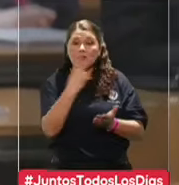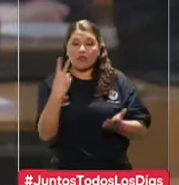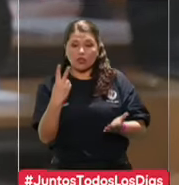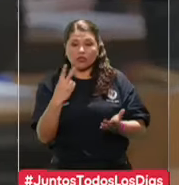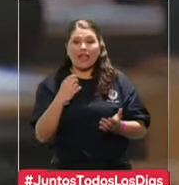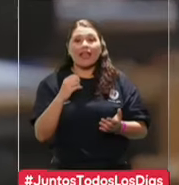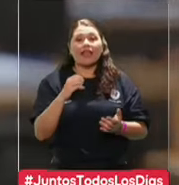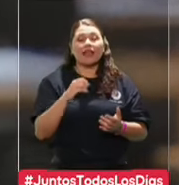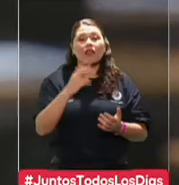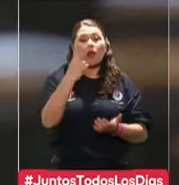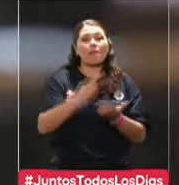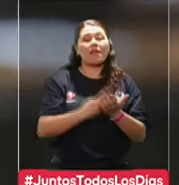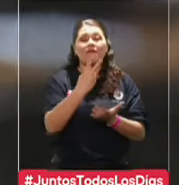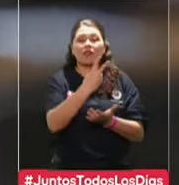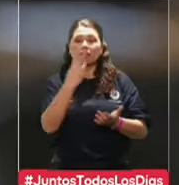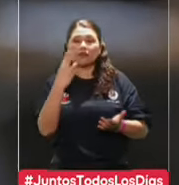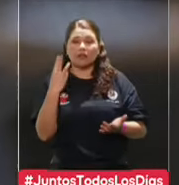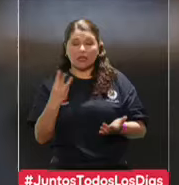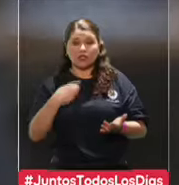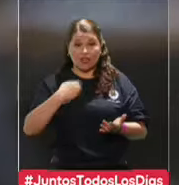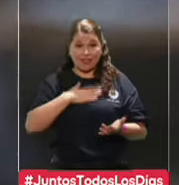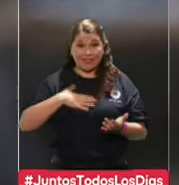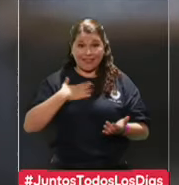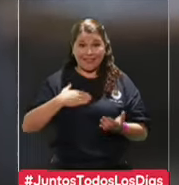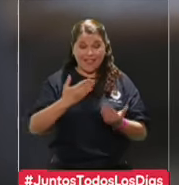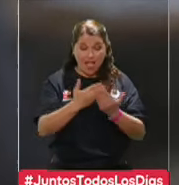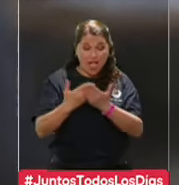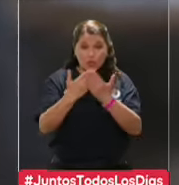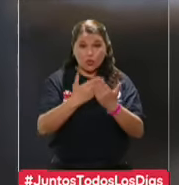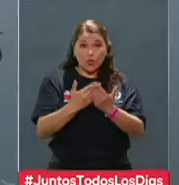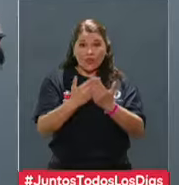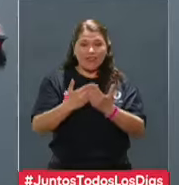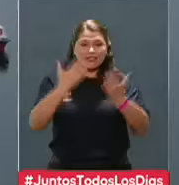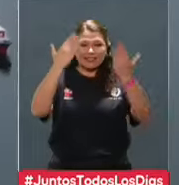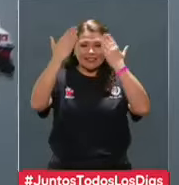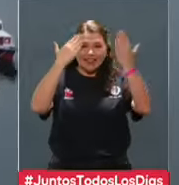año 2023 quise estudiar psicología en Valdivia.